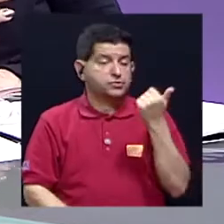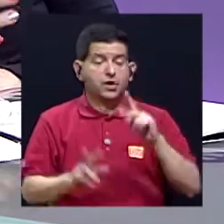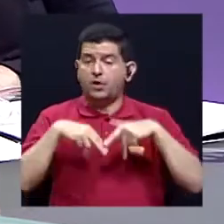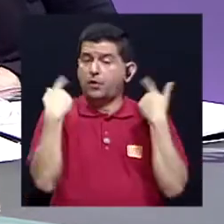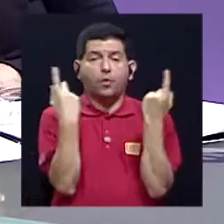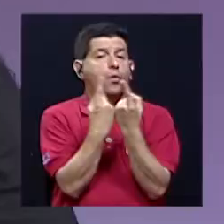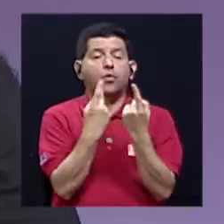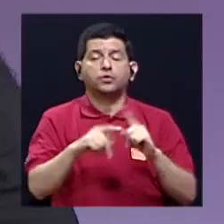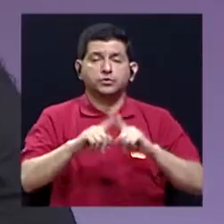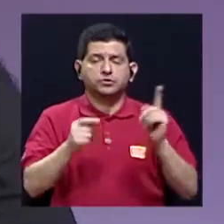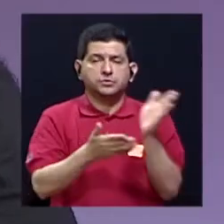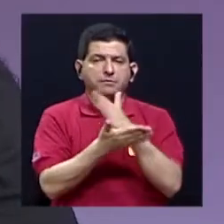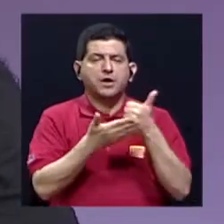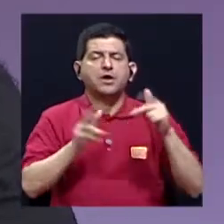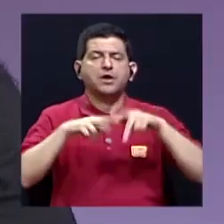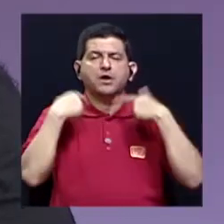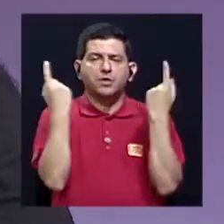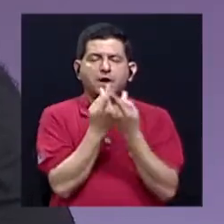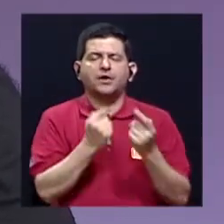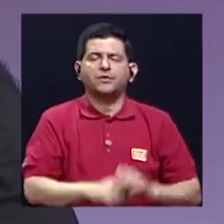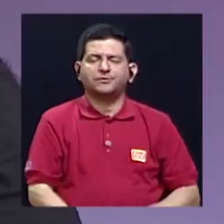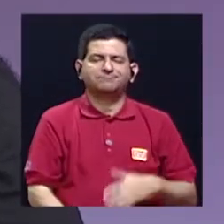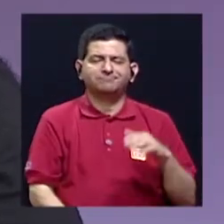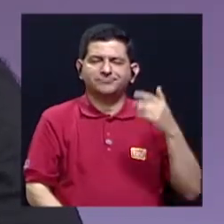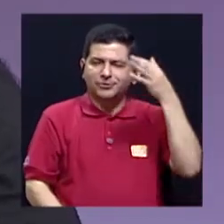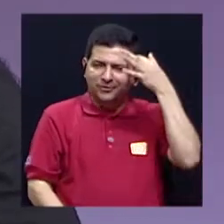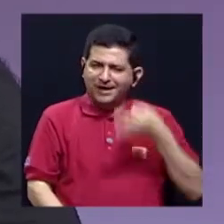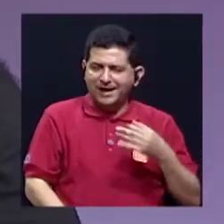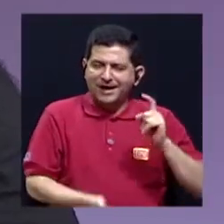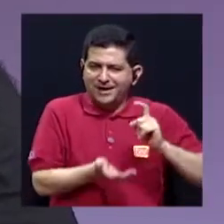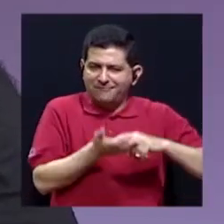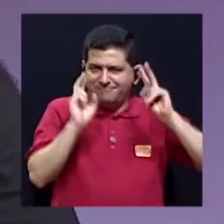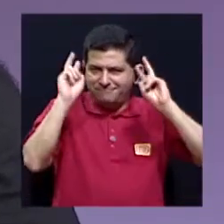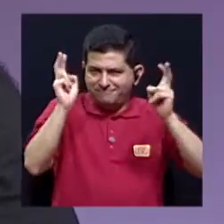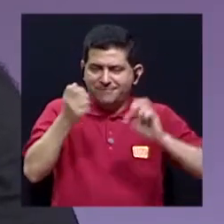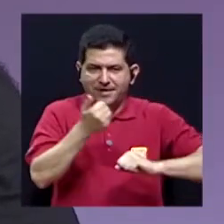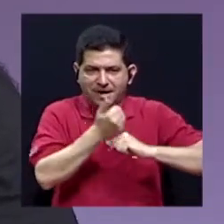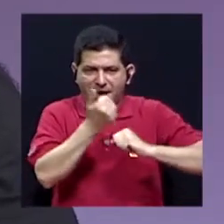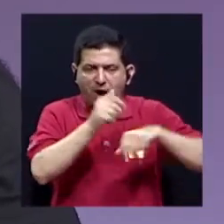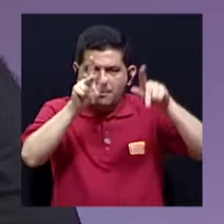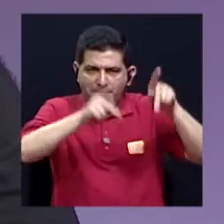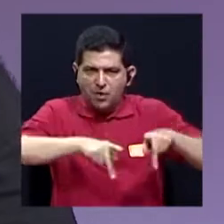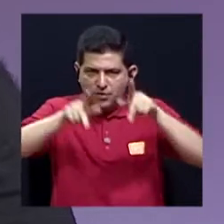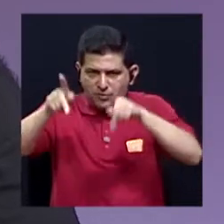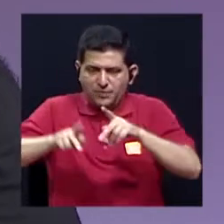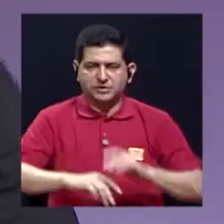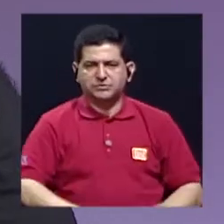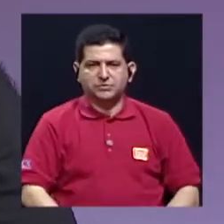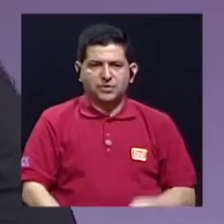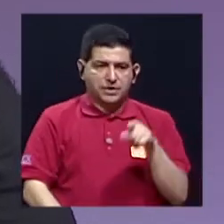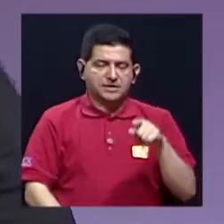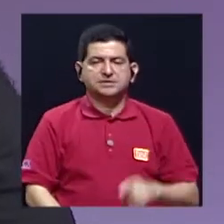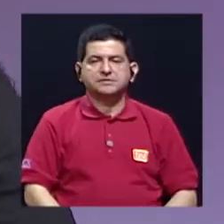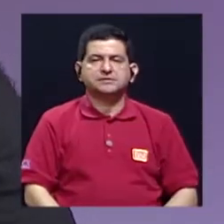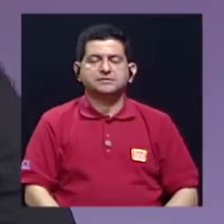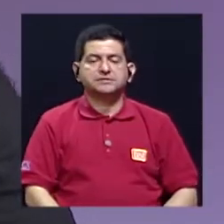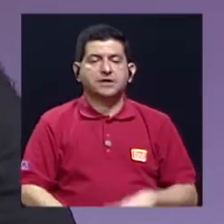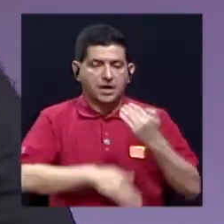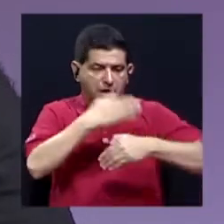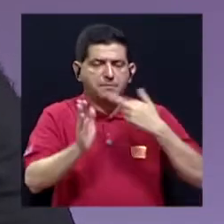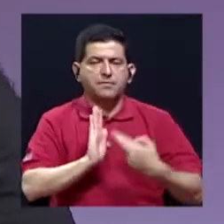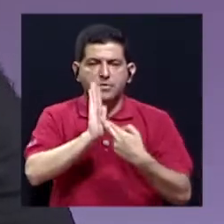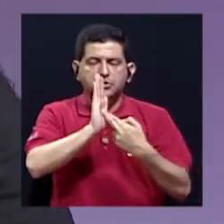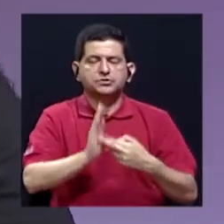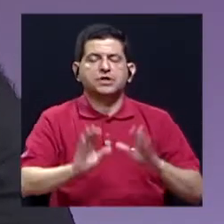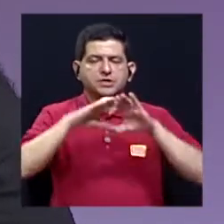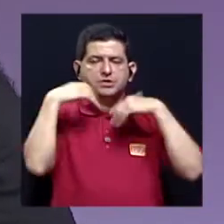partidos, pero creo que algunos partidos quedan debiendo, ¿verdad?, con ese apoyo que le deben dar a las personas que están en su representación ahí en los